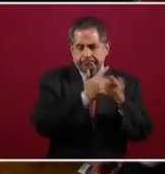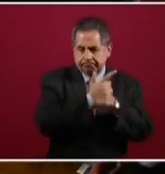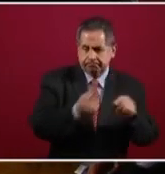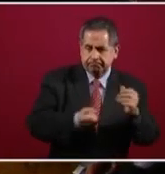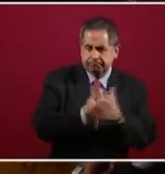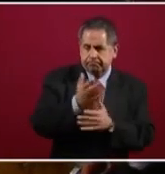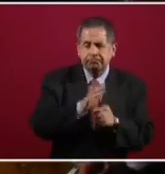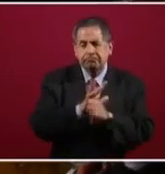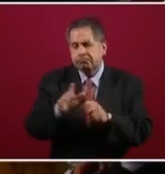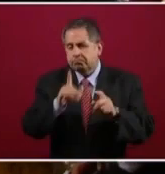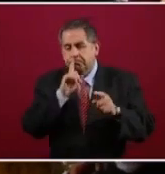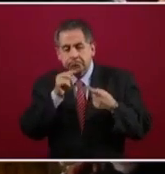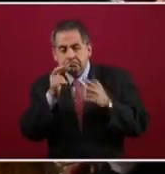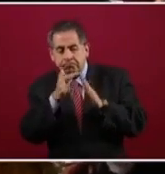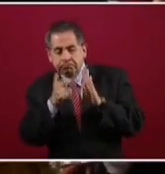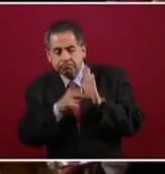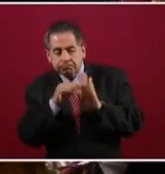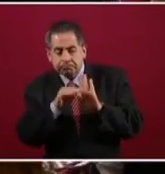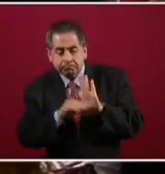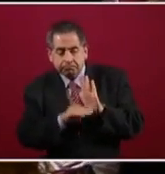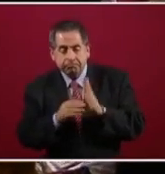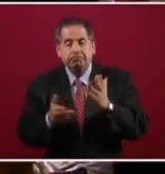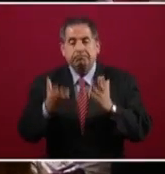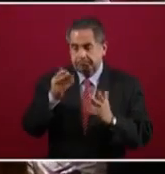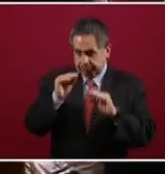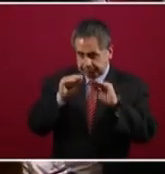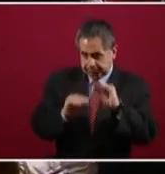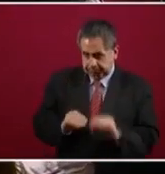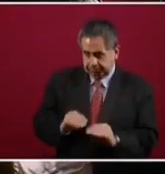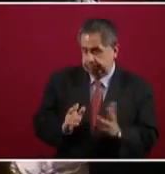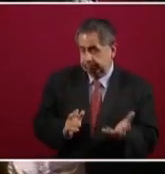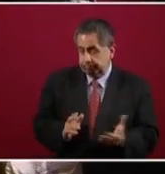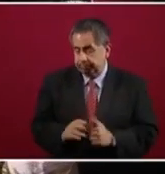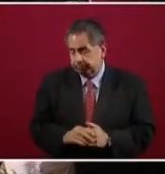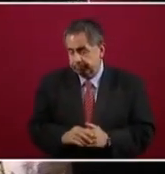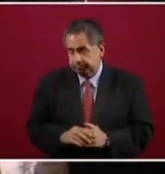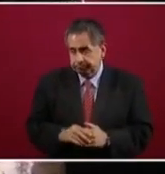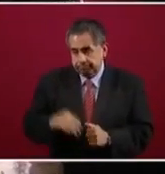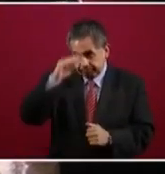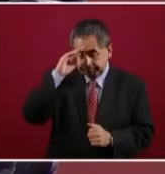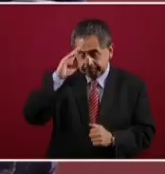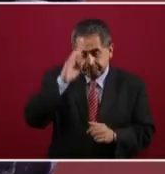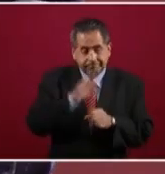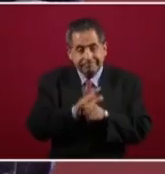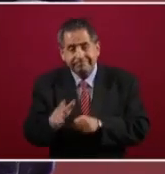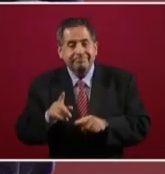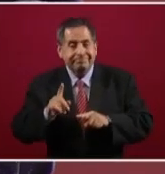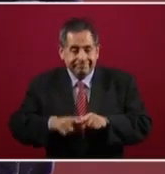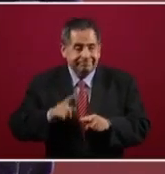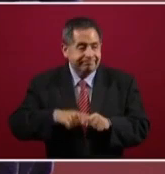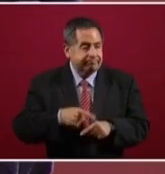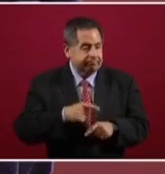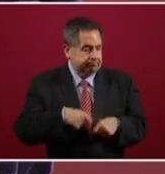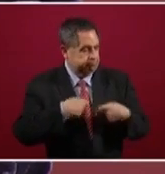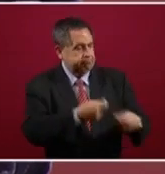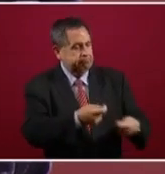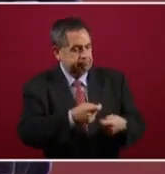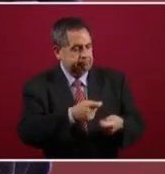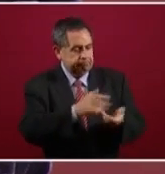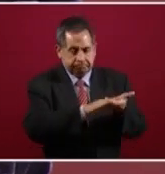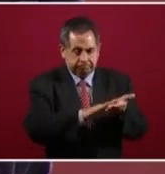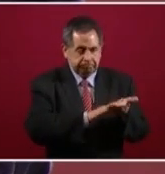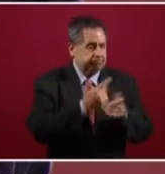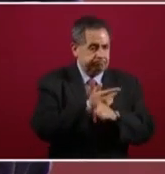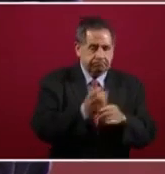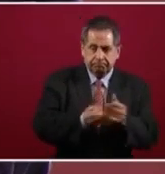bajo qué condiciones, quiénes podrían ser beneficiados por esta